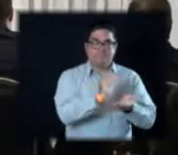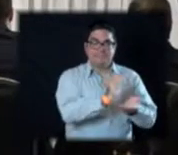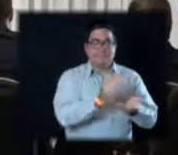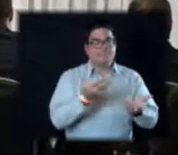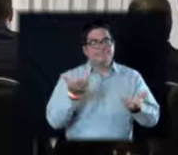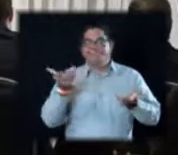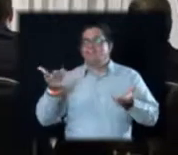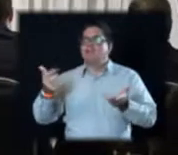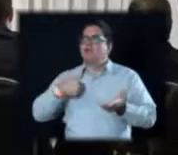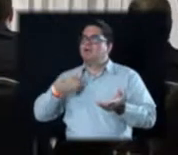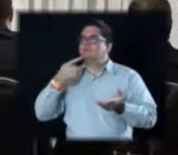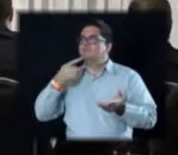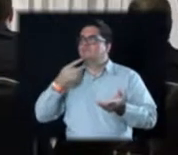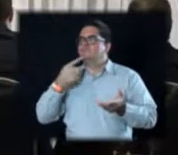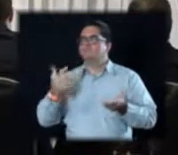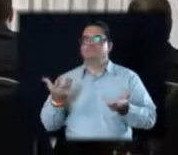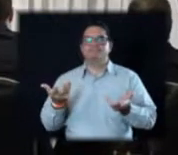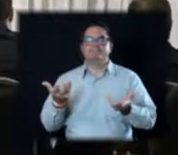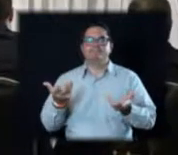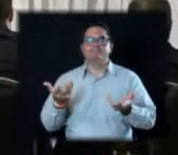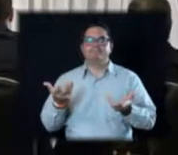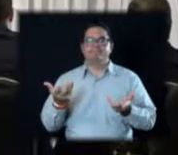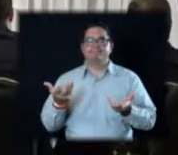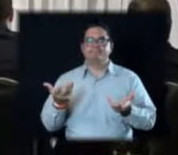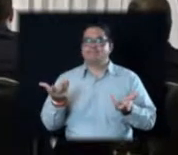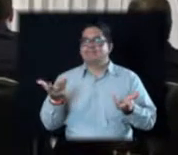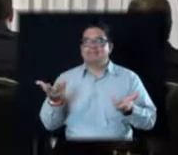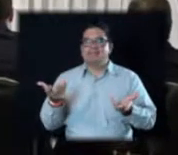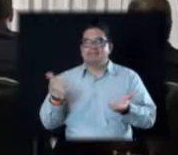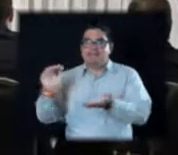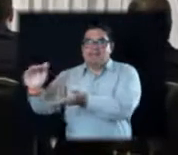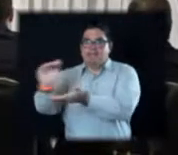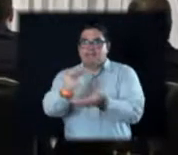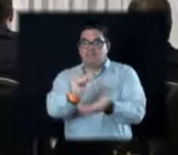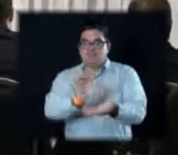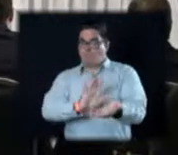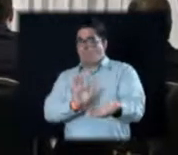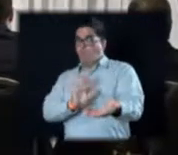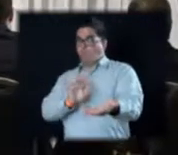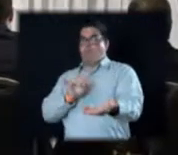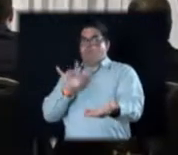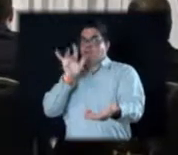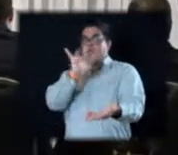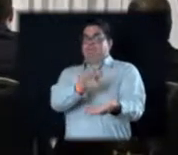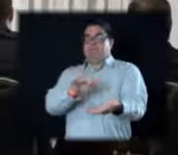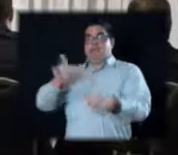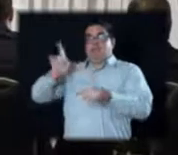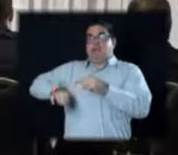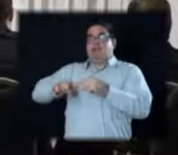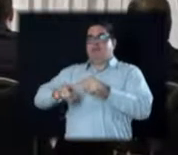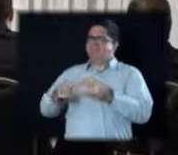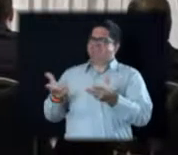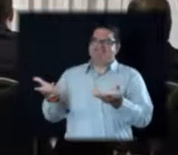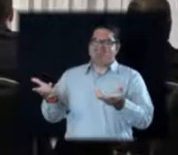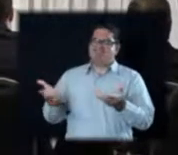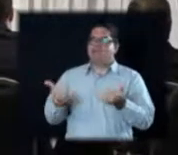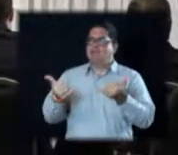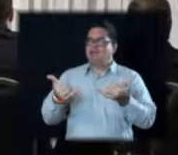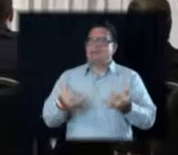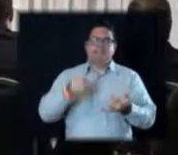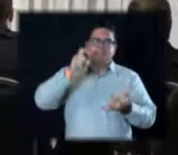el contexto general. No hay vacas sagradas en este proceso. Una vez determinan cuáles son las ganancias del